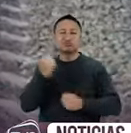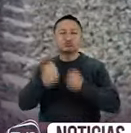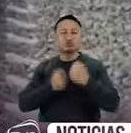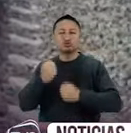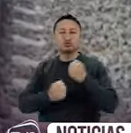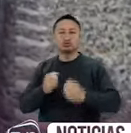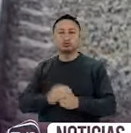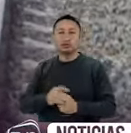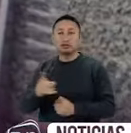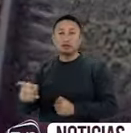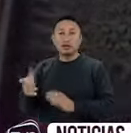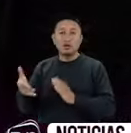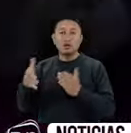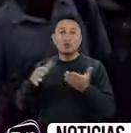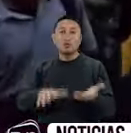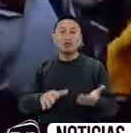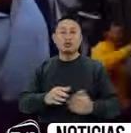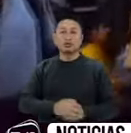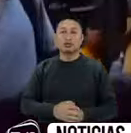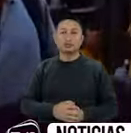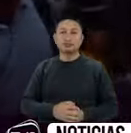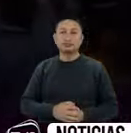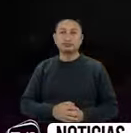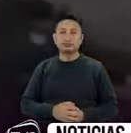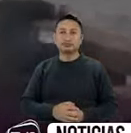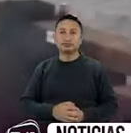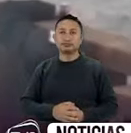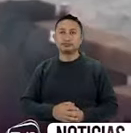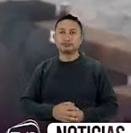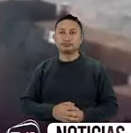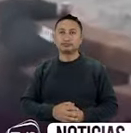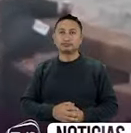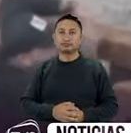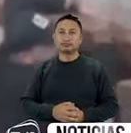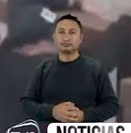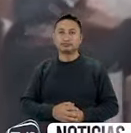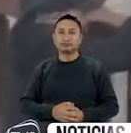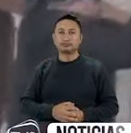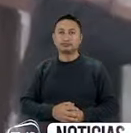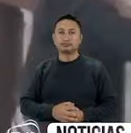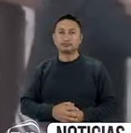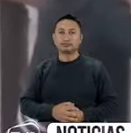las fauces de coyotes y vacunadores, informó Jorge Escobar.